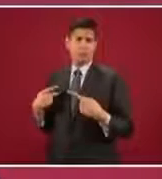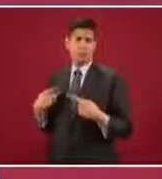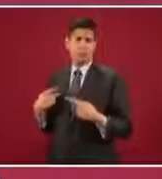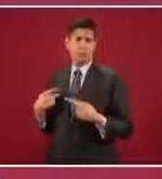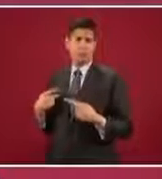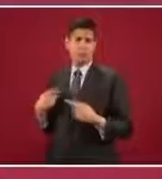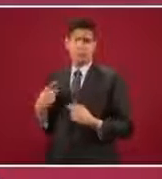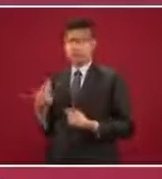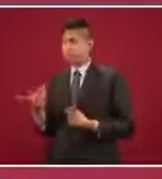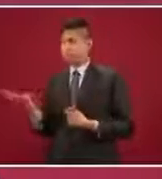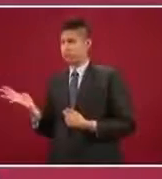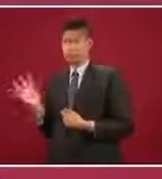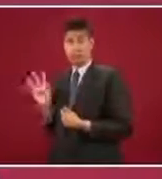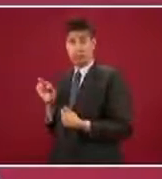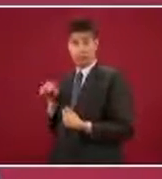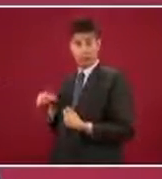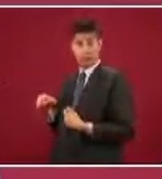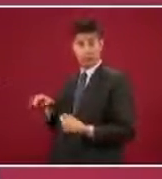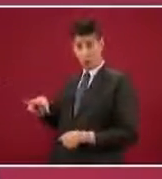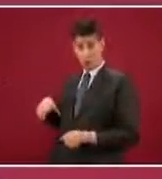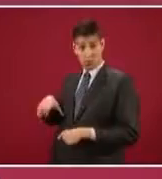a la clase gobernante